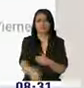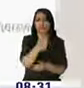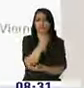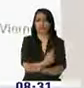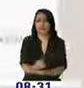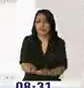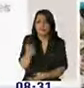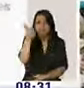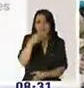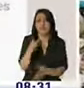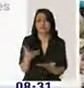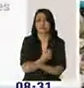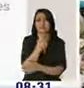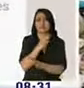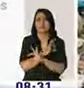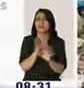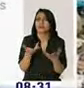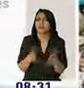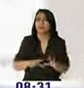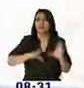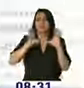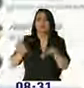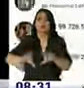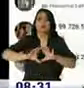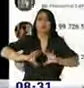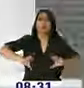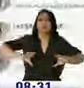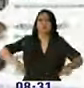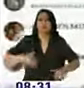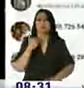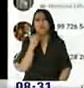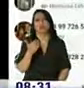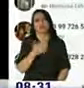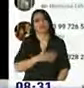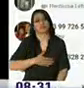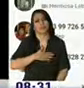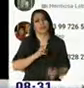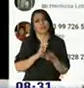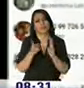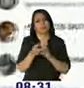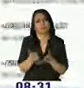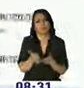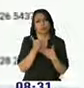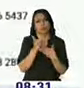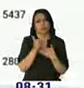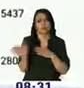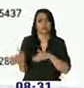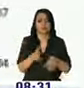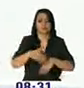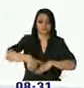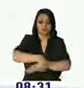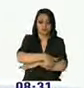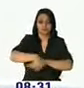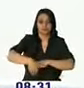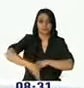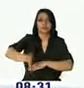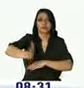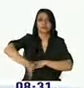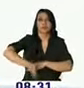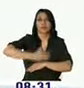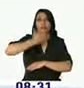esto? Vean, pero hasta colchones, pereques, por favor también vecinos, en Lambato y Rumiñahui, ahí es el tema,